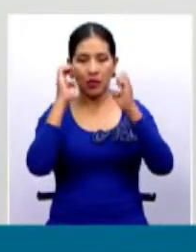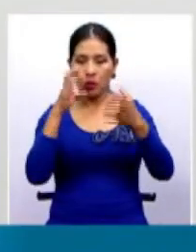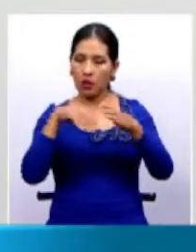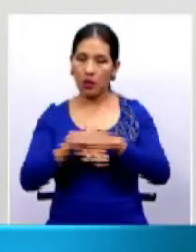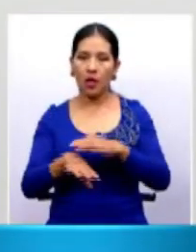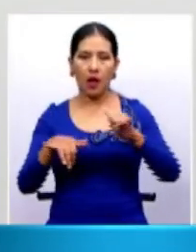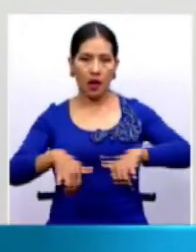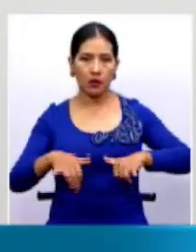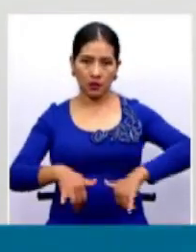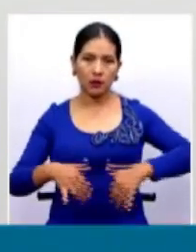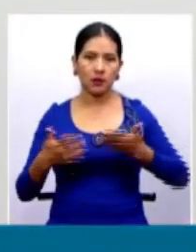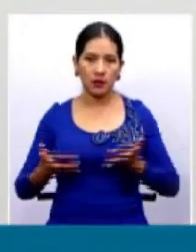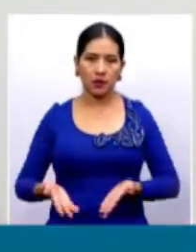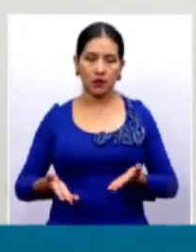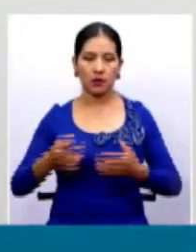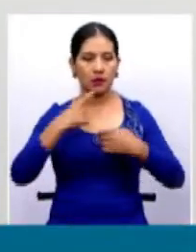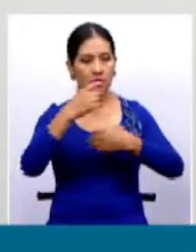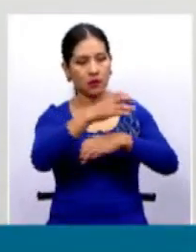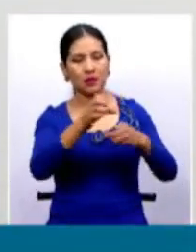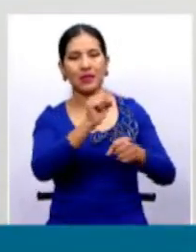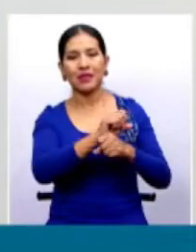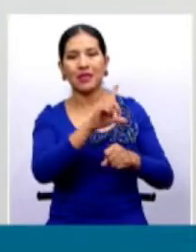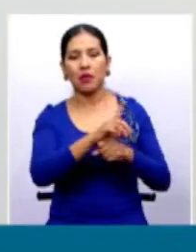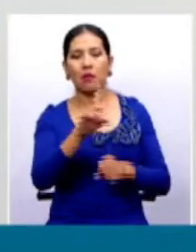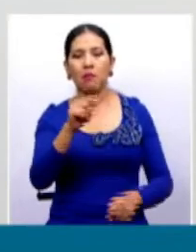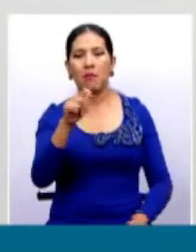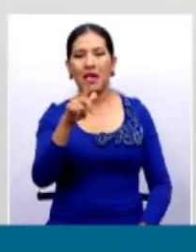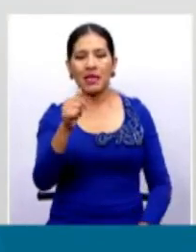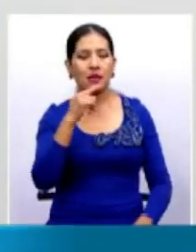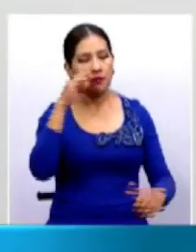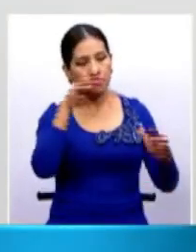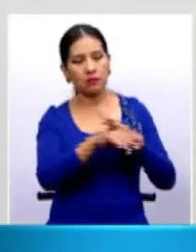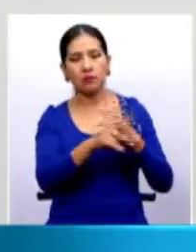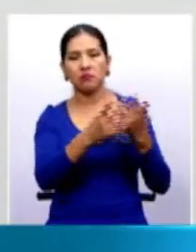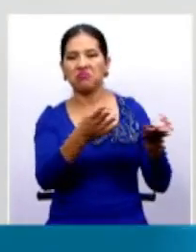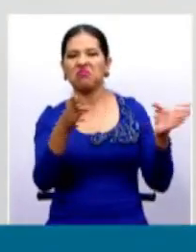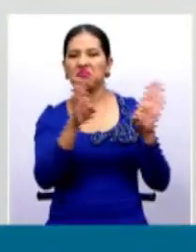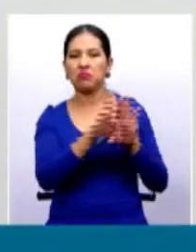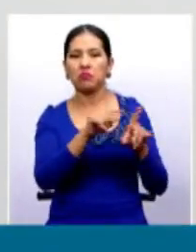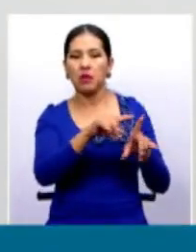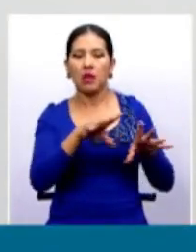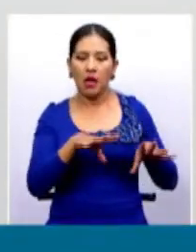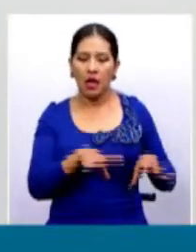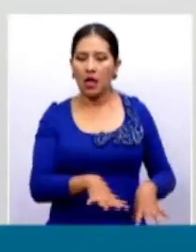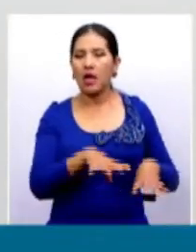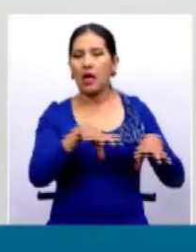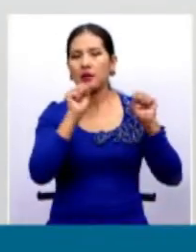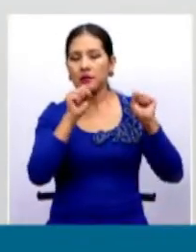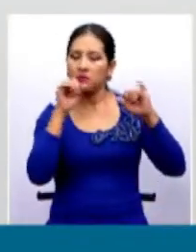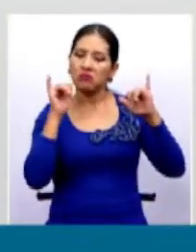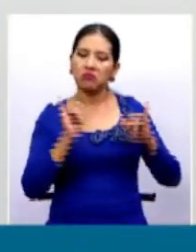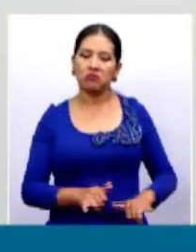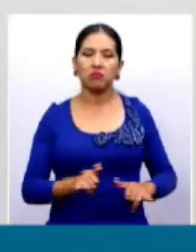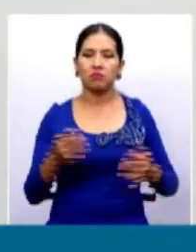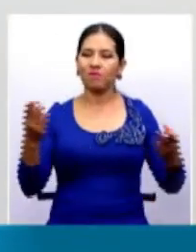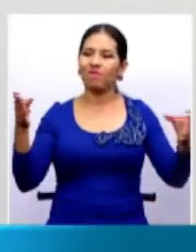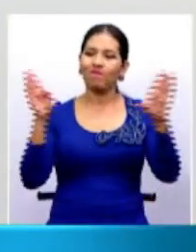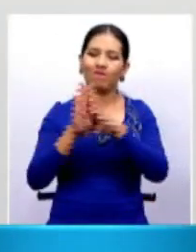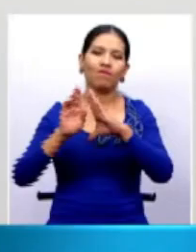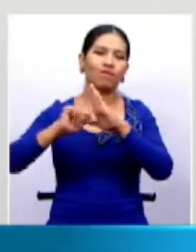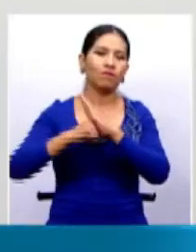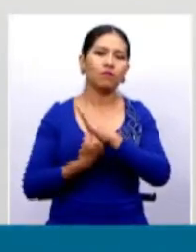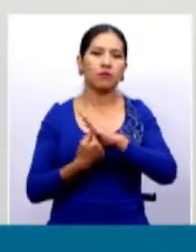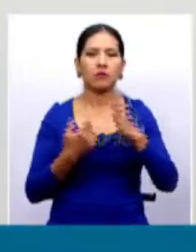del Ministerio de Educación en el salón paya ellos han han tomado el salón ahí se han quedado y por eso